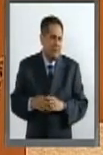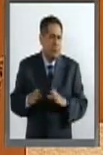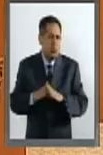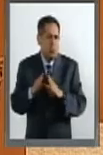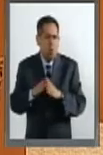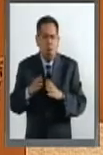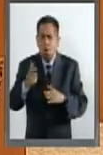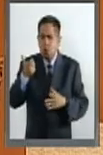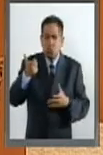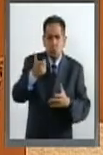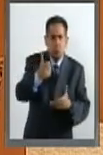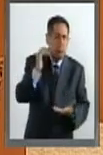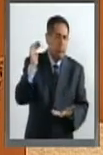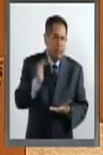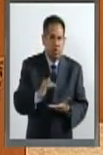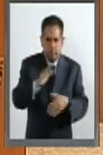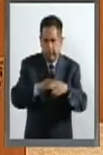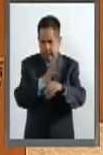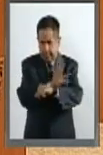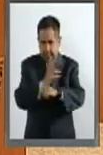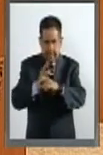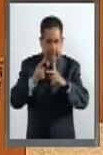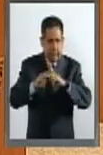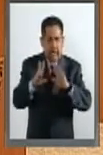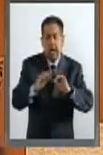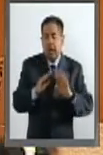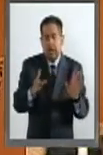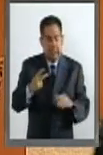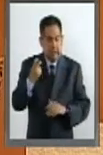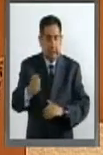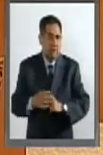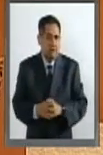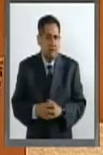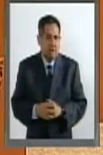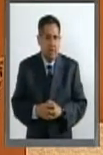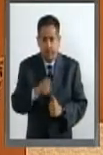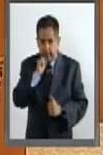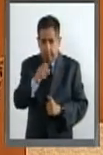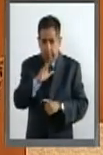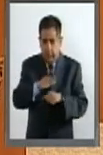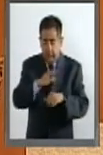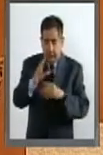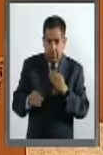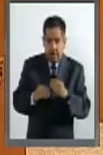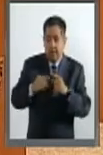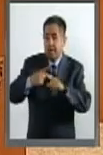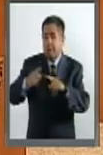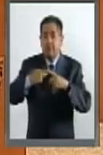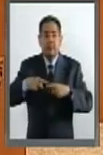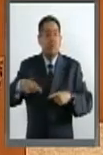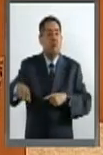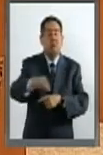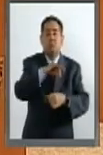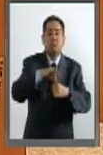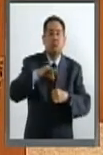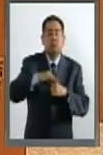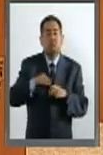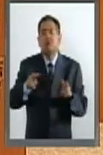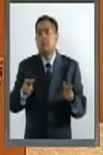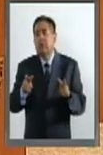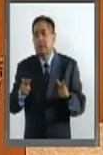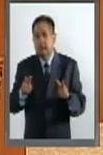campañas y facilitar la transparencia y rendición de cuentas. Además, los votantes dejarán estar